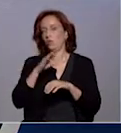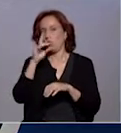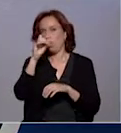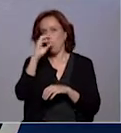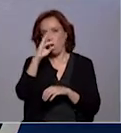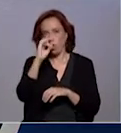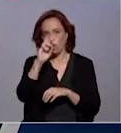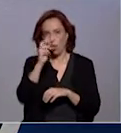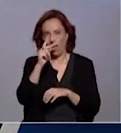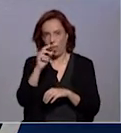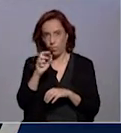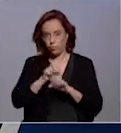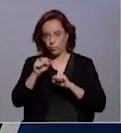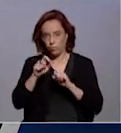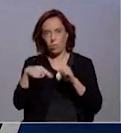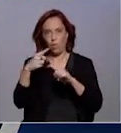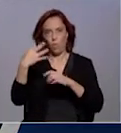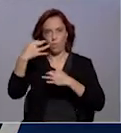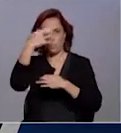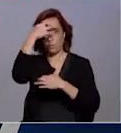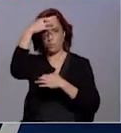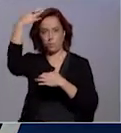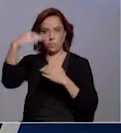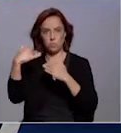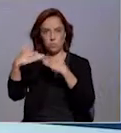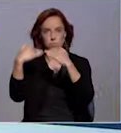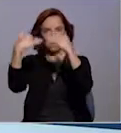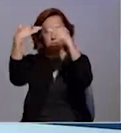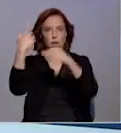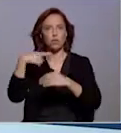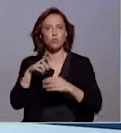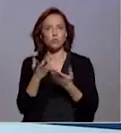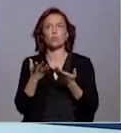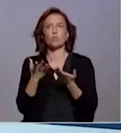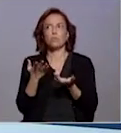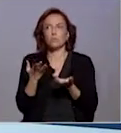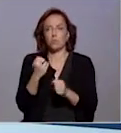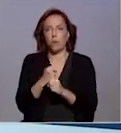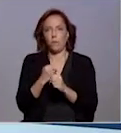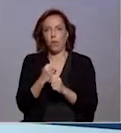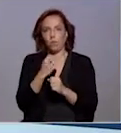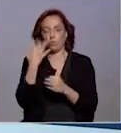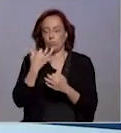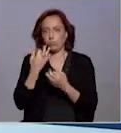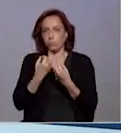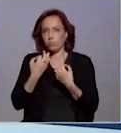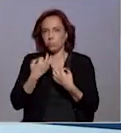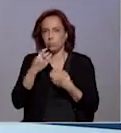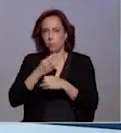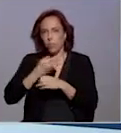pero los empleos que como destacando que decíamos recién en breve de esta breve presentación